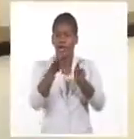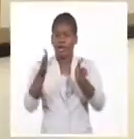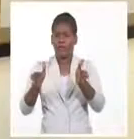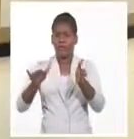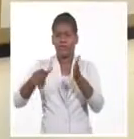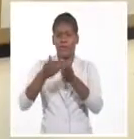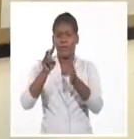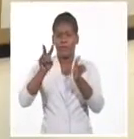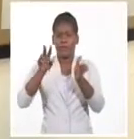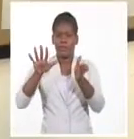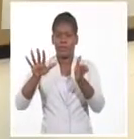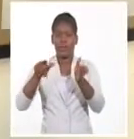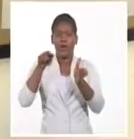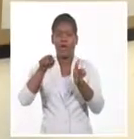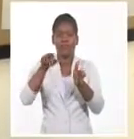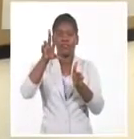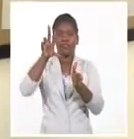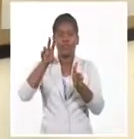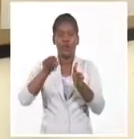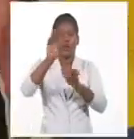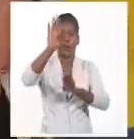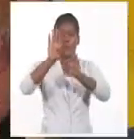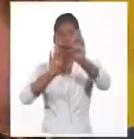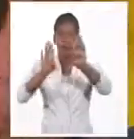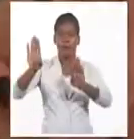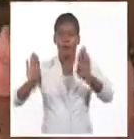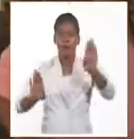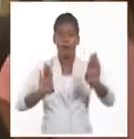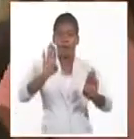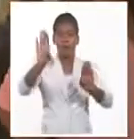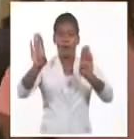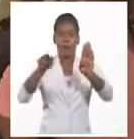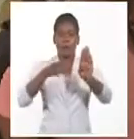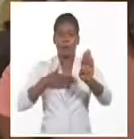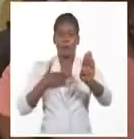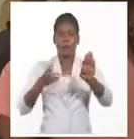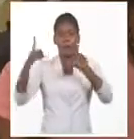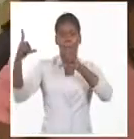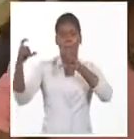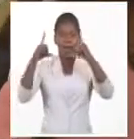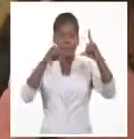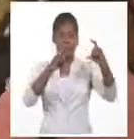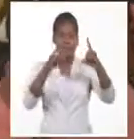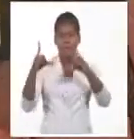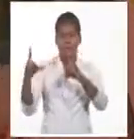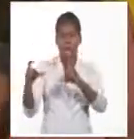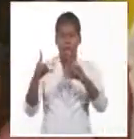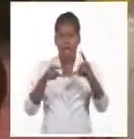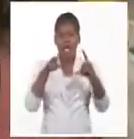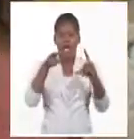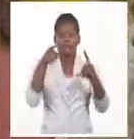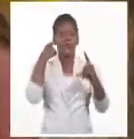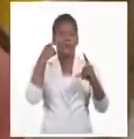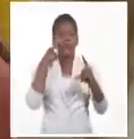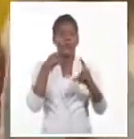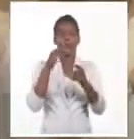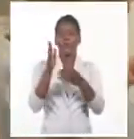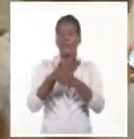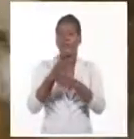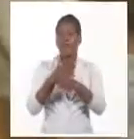de fotografías Brigadista Soy, que muestra al instructor en sus diferentes campos de acción, talleres, grupos de creación,